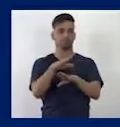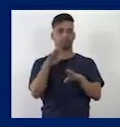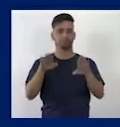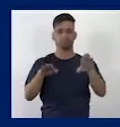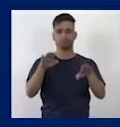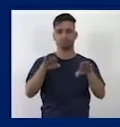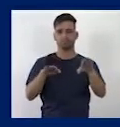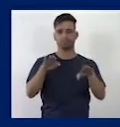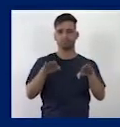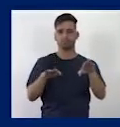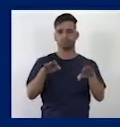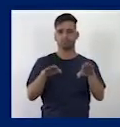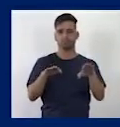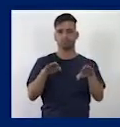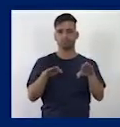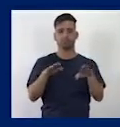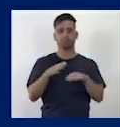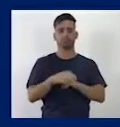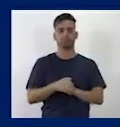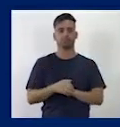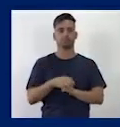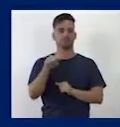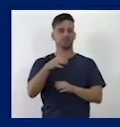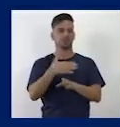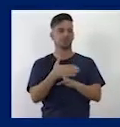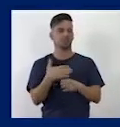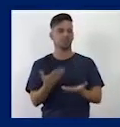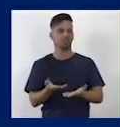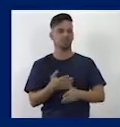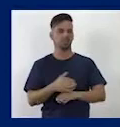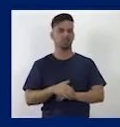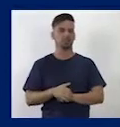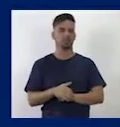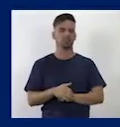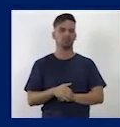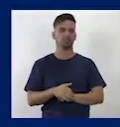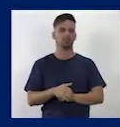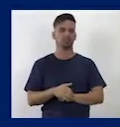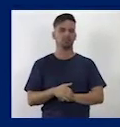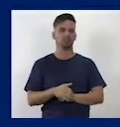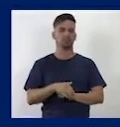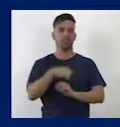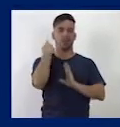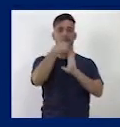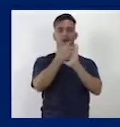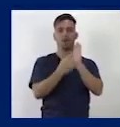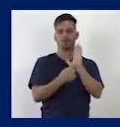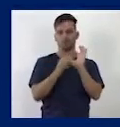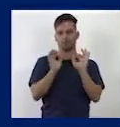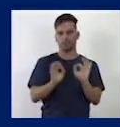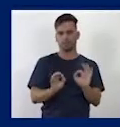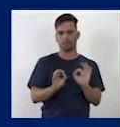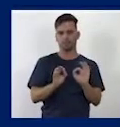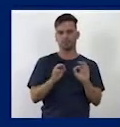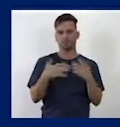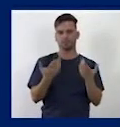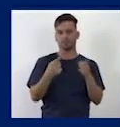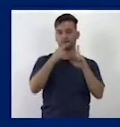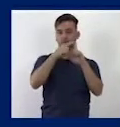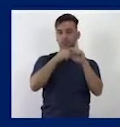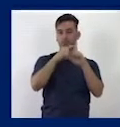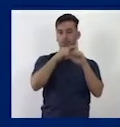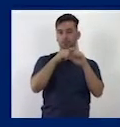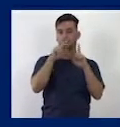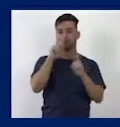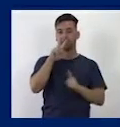estándares se refiere a que ocurre bajo las siguientes características temperatura